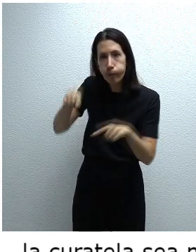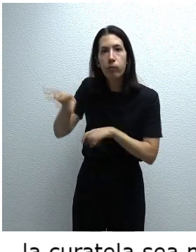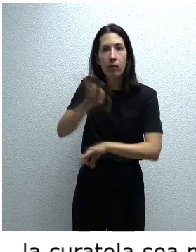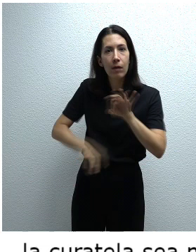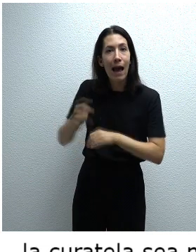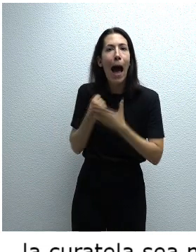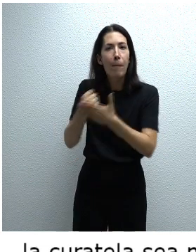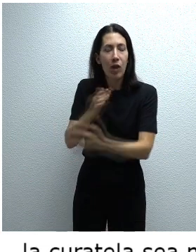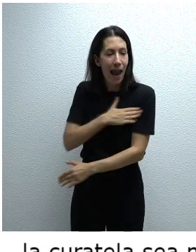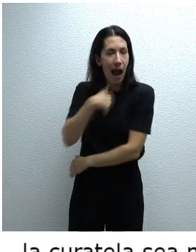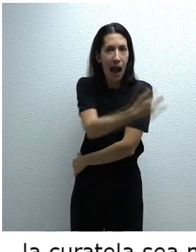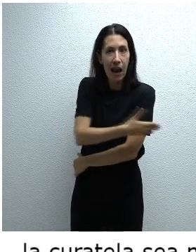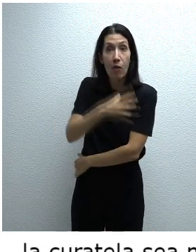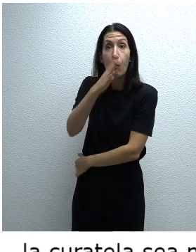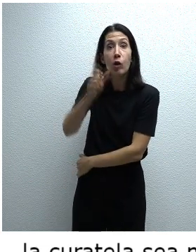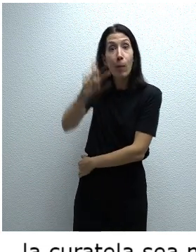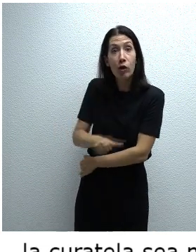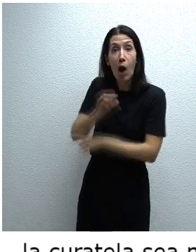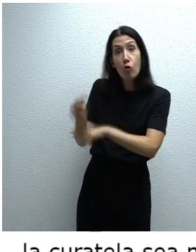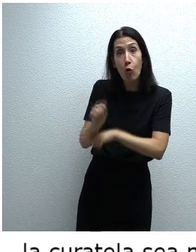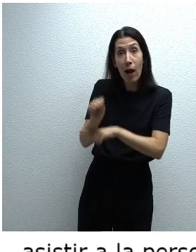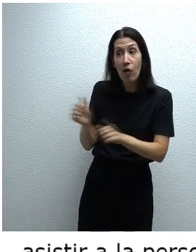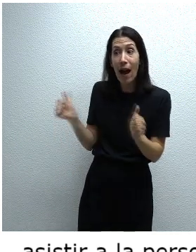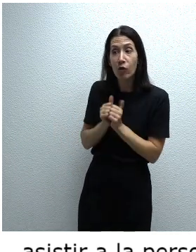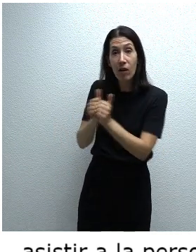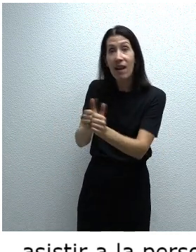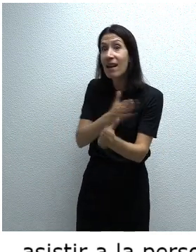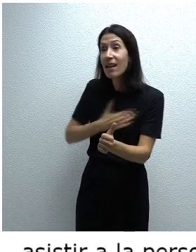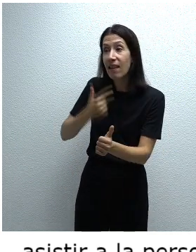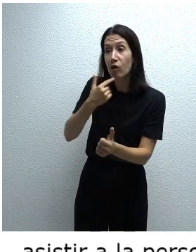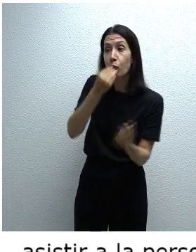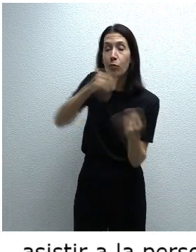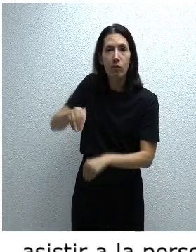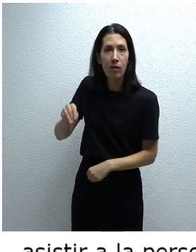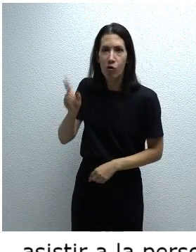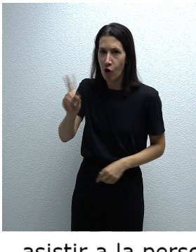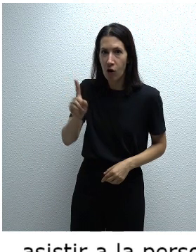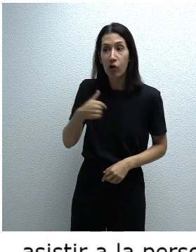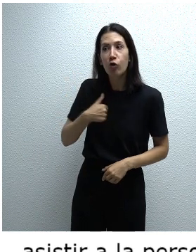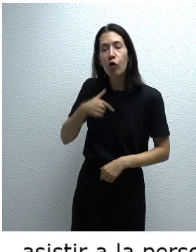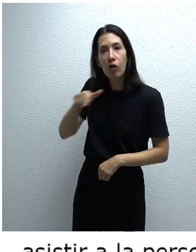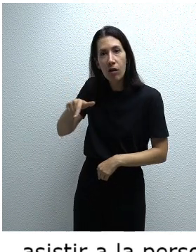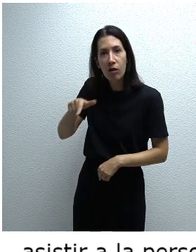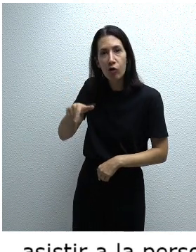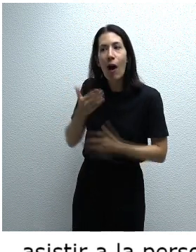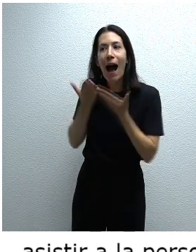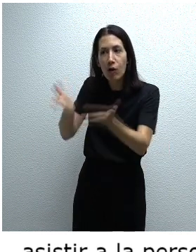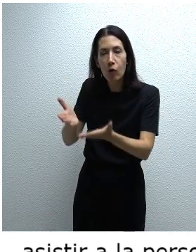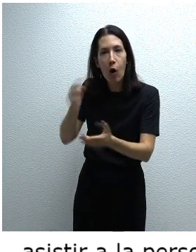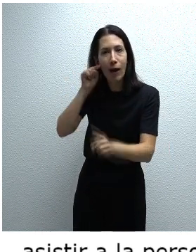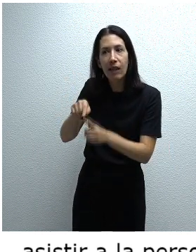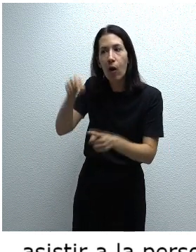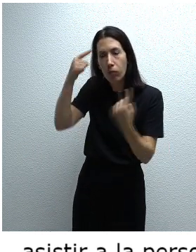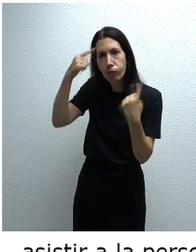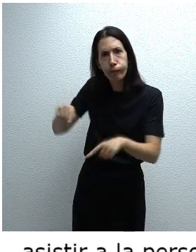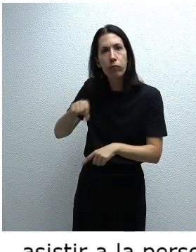apoyarla. Y por eso el curador asistencial no va a sustituir a la persona, la va a ayudar para que ella, la va a asistir para que ella tome